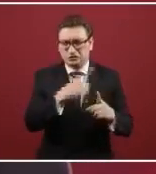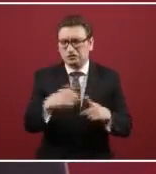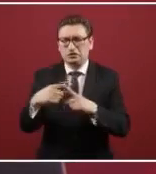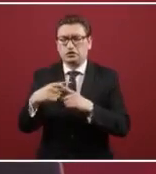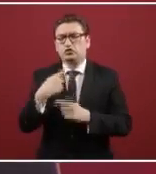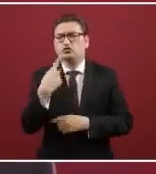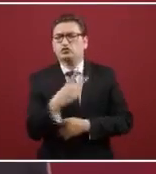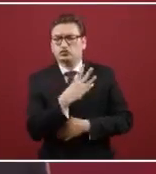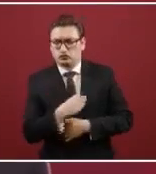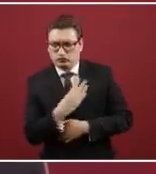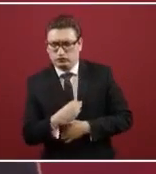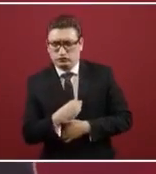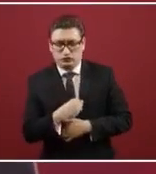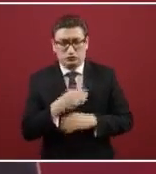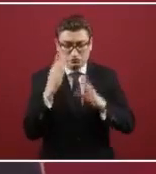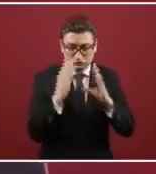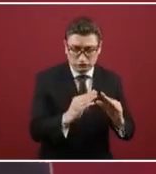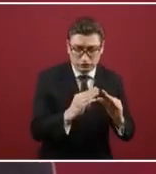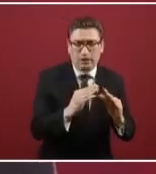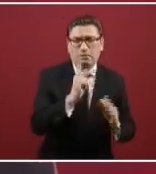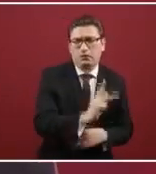igual que al hijo